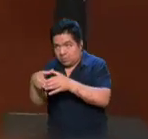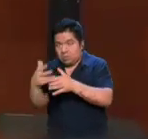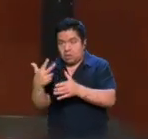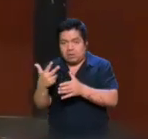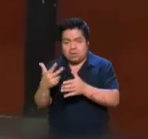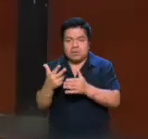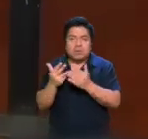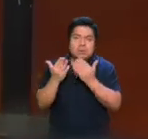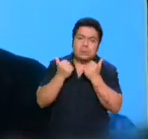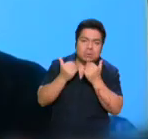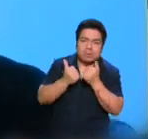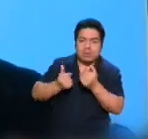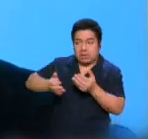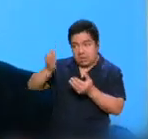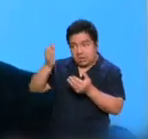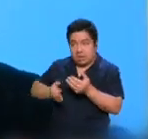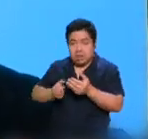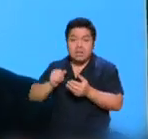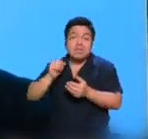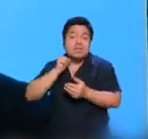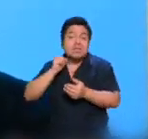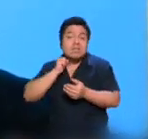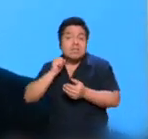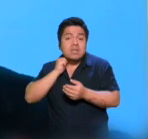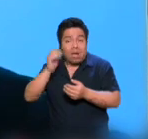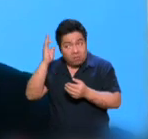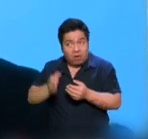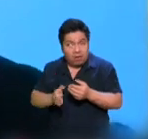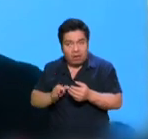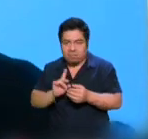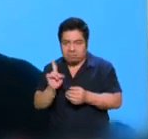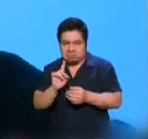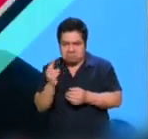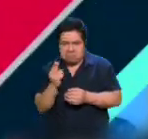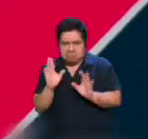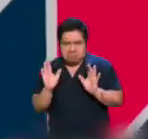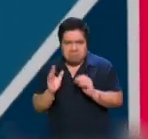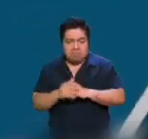están sujetas a la aprobación del Senado de la República.